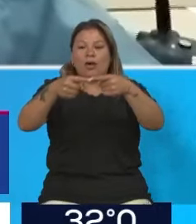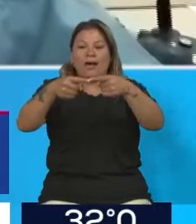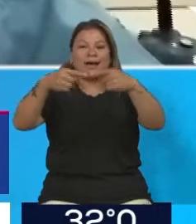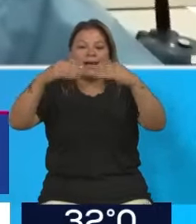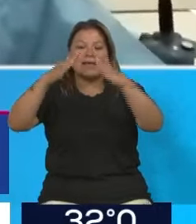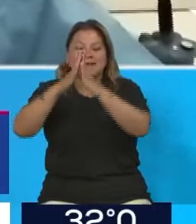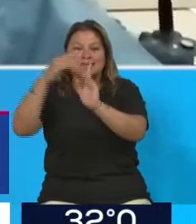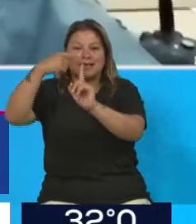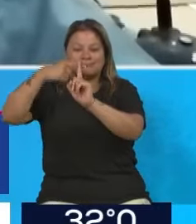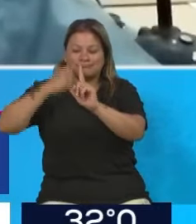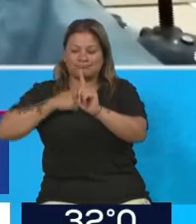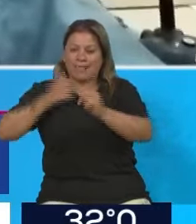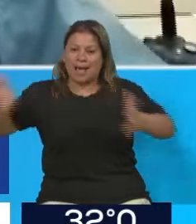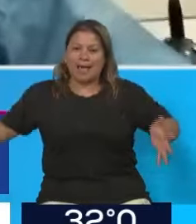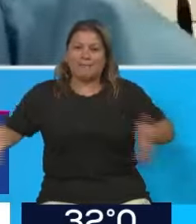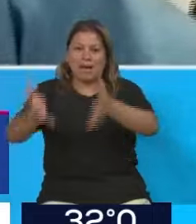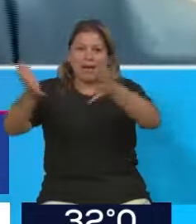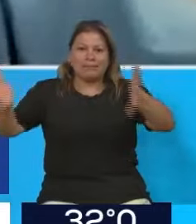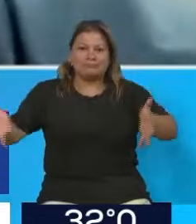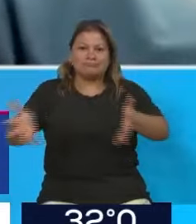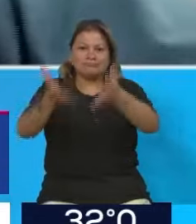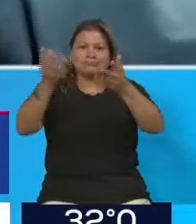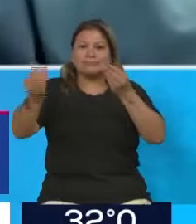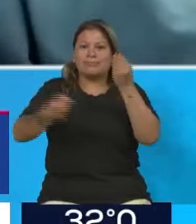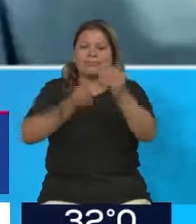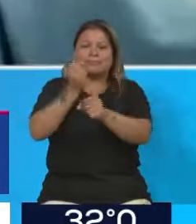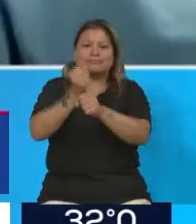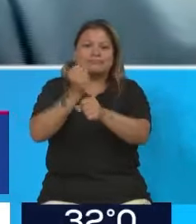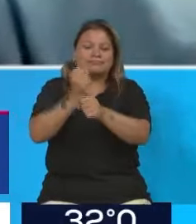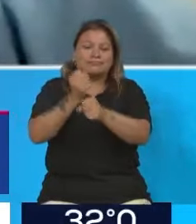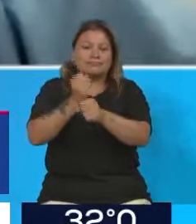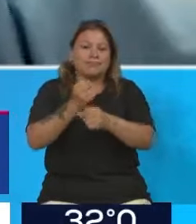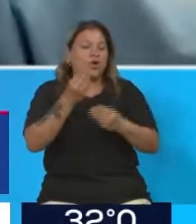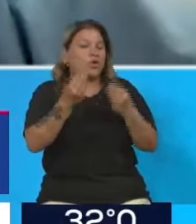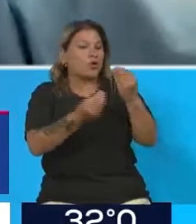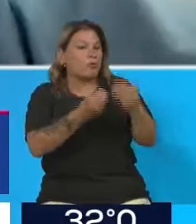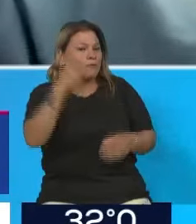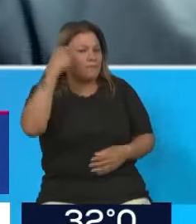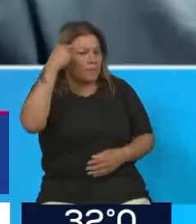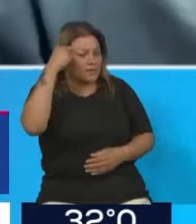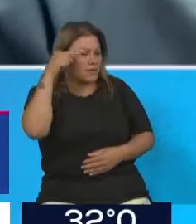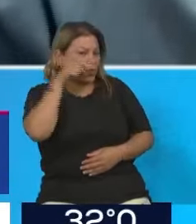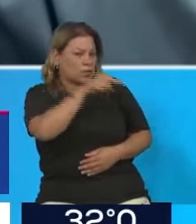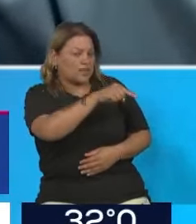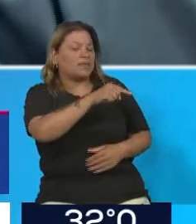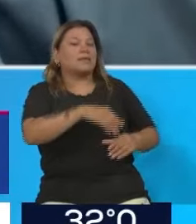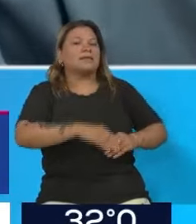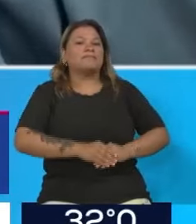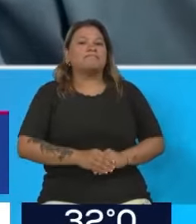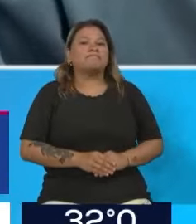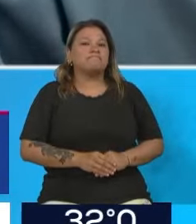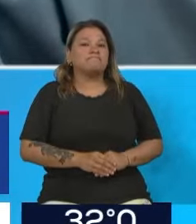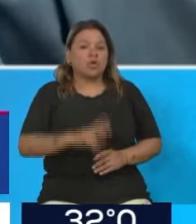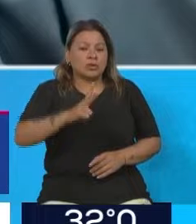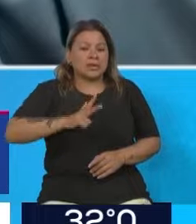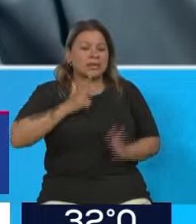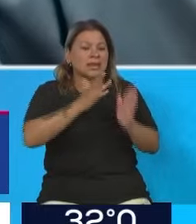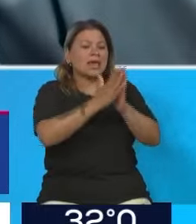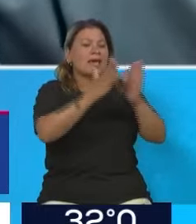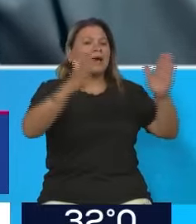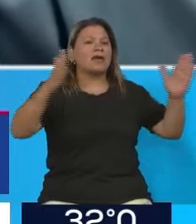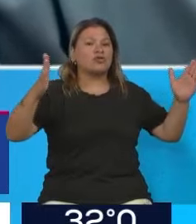iglesia en la Argentina padre Cómo cree que va a resultar su mandato al frente de la